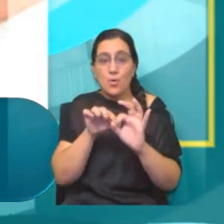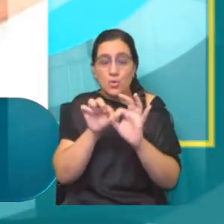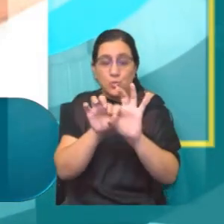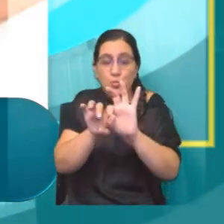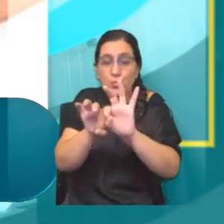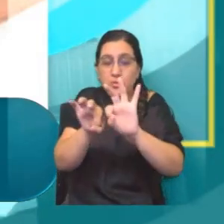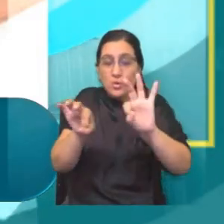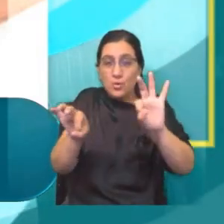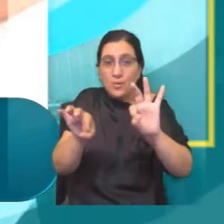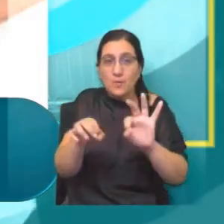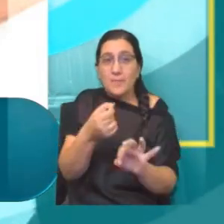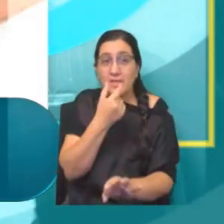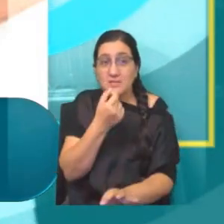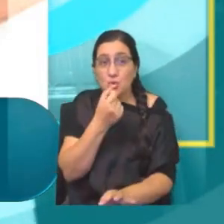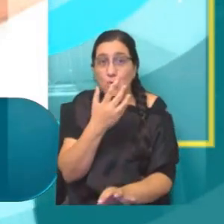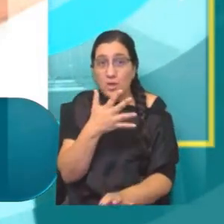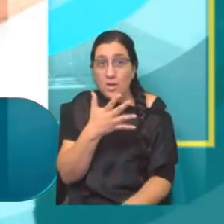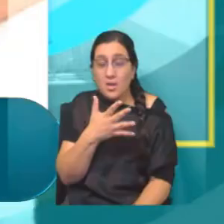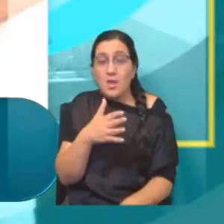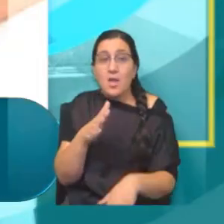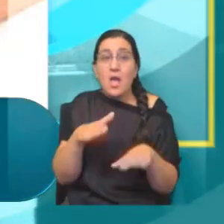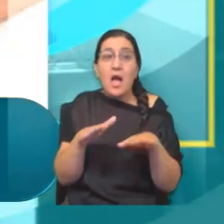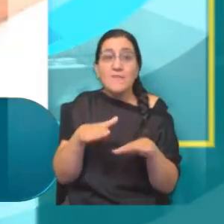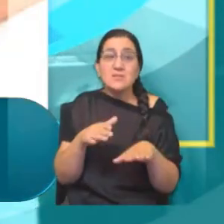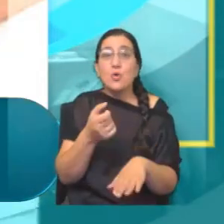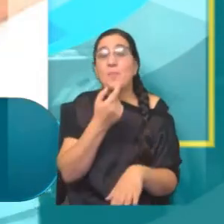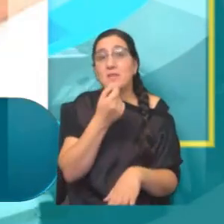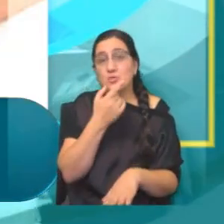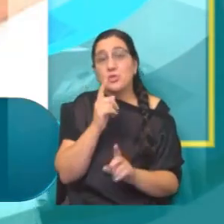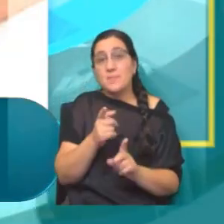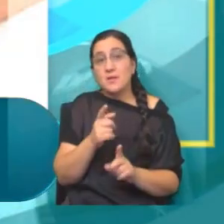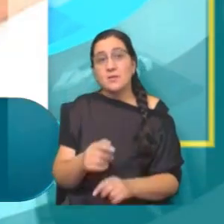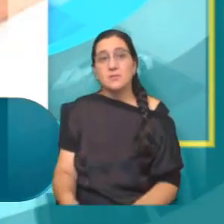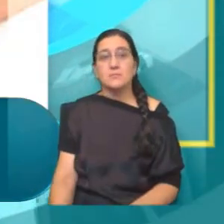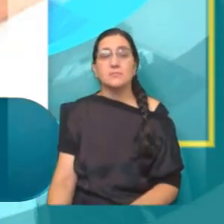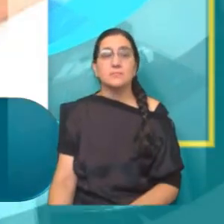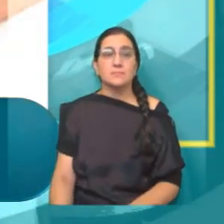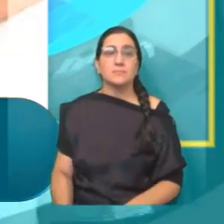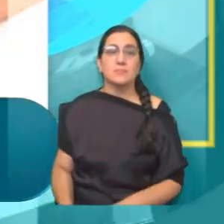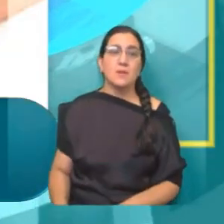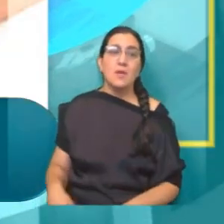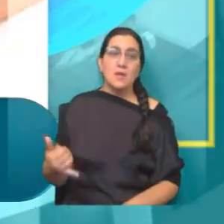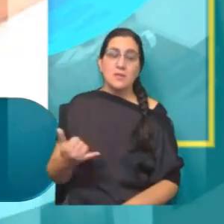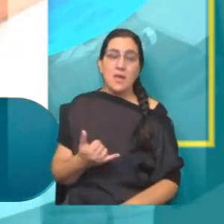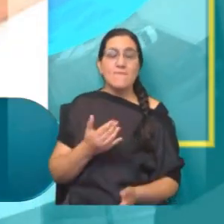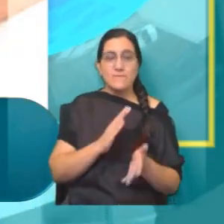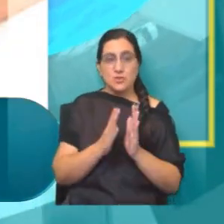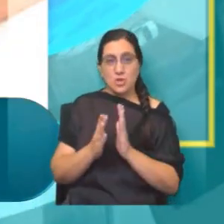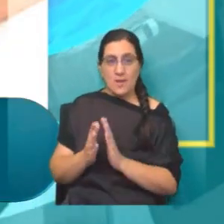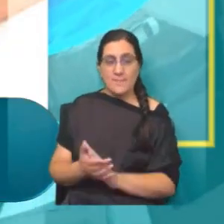Normalmente pasa eso. A veces también hay tratamientos con medicación también y obviamente todo el respaldo atrás de esto está la fisioterapia. O sea que puede